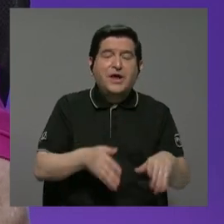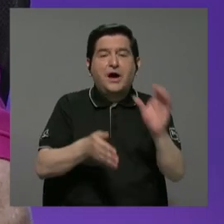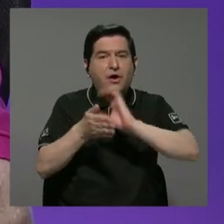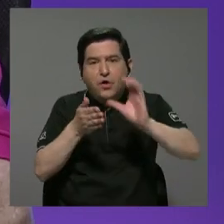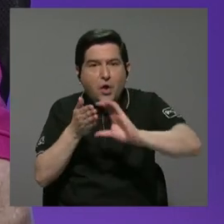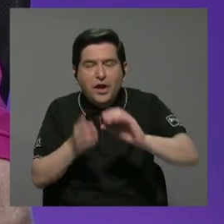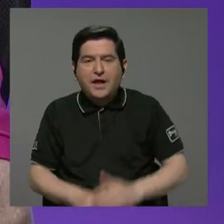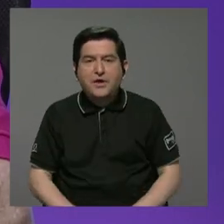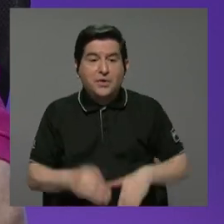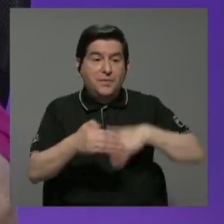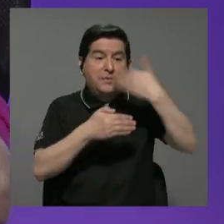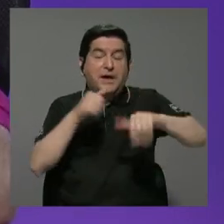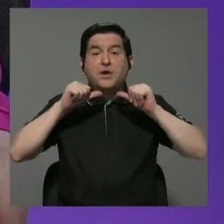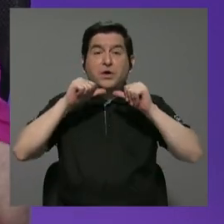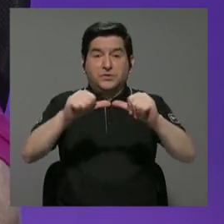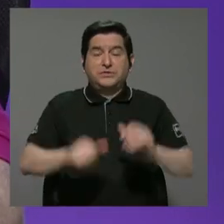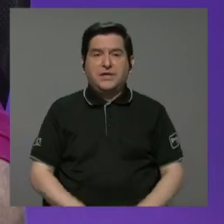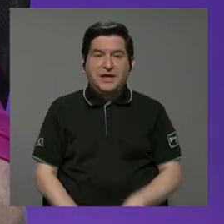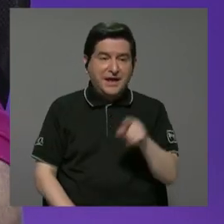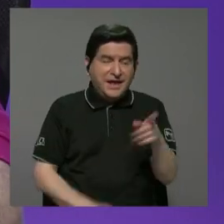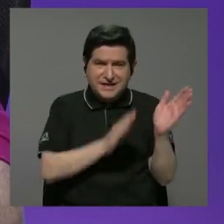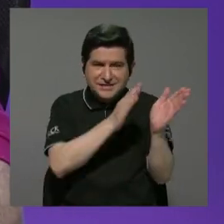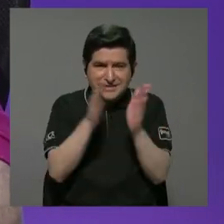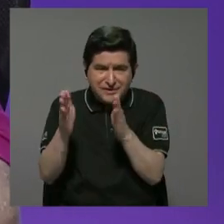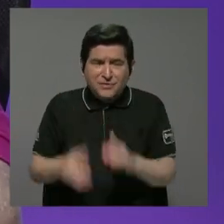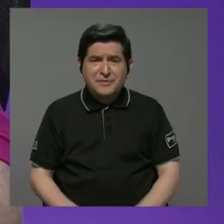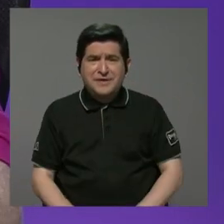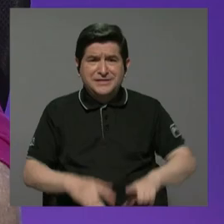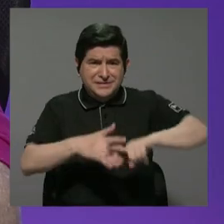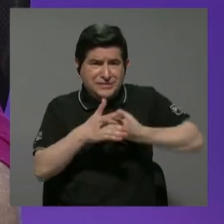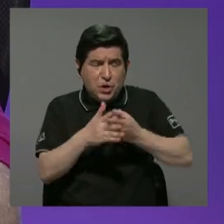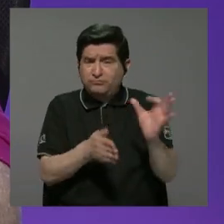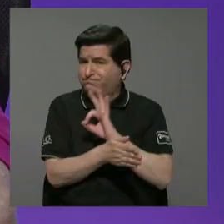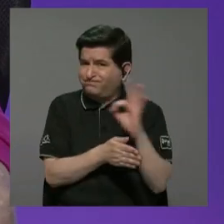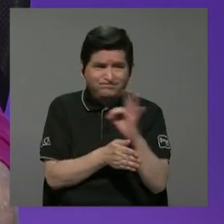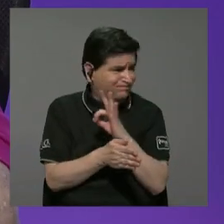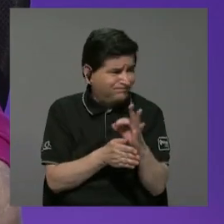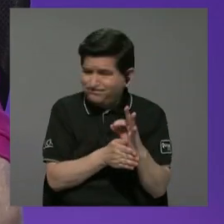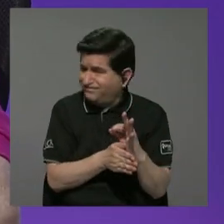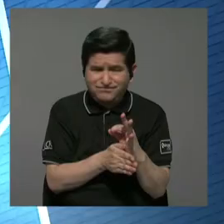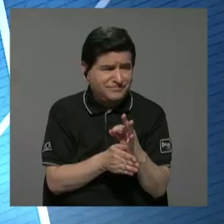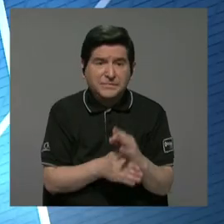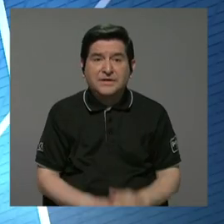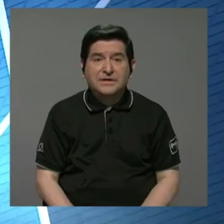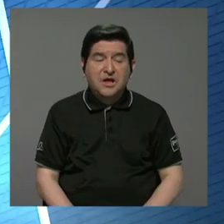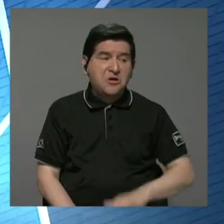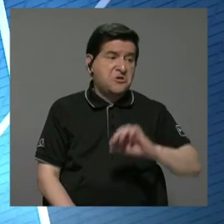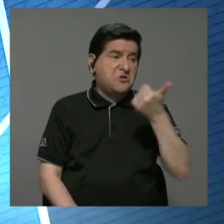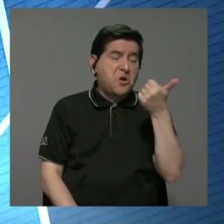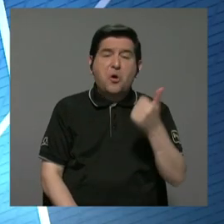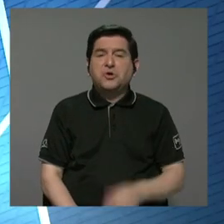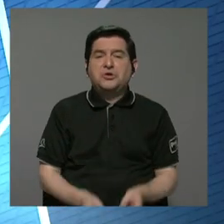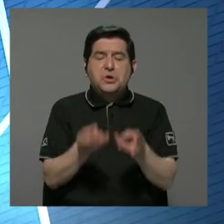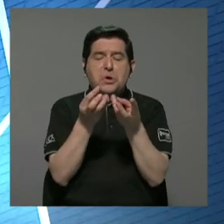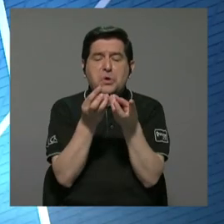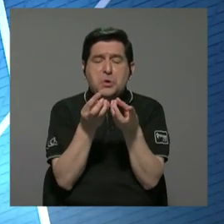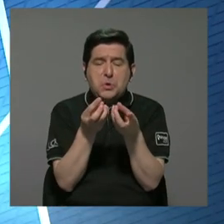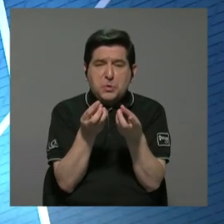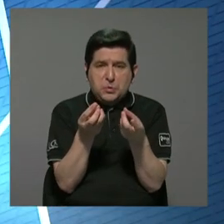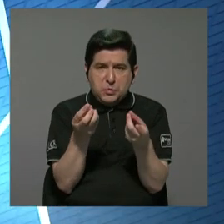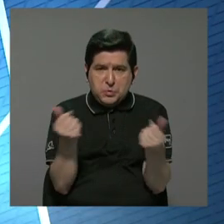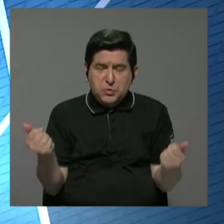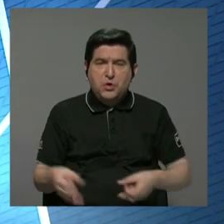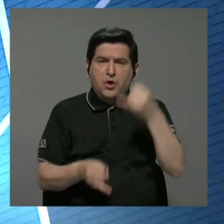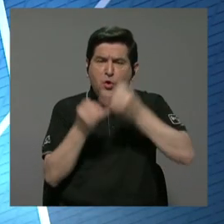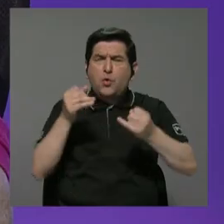para llegar más allá. Y si esa formación inicial no funciona, entonces lo demás se va deteriorando. En el